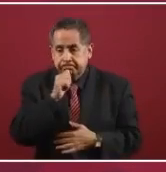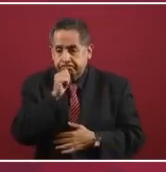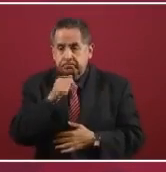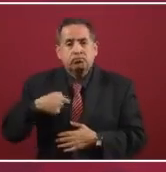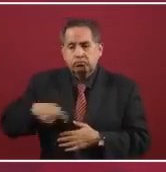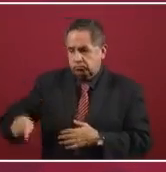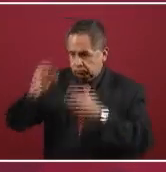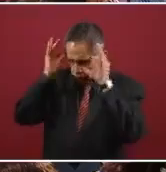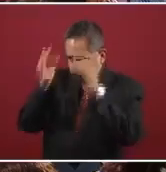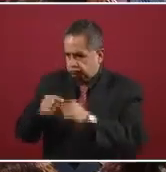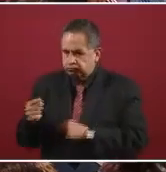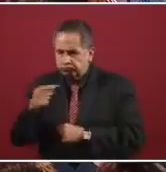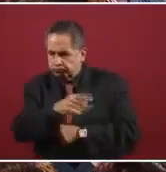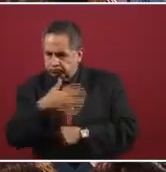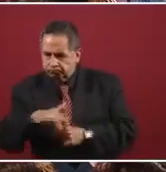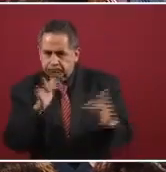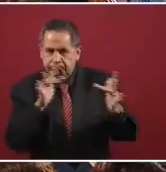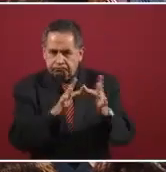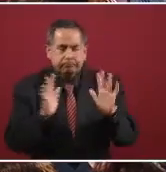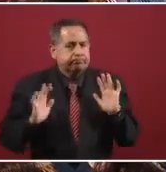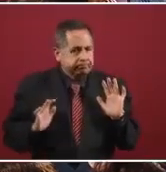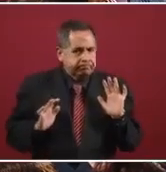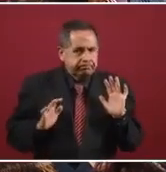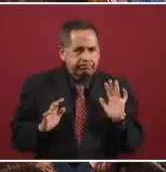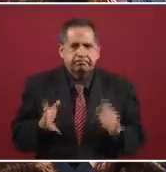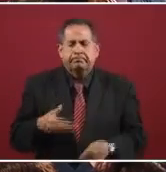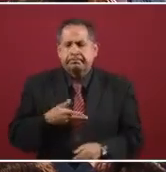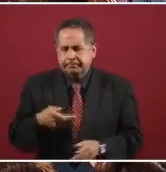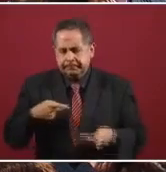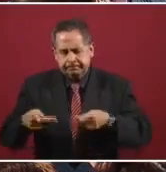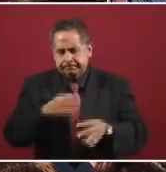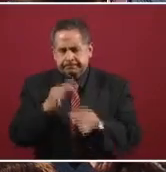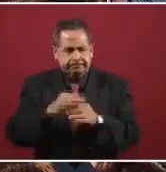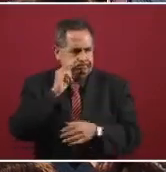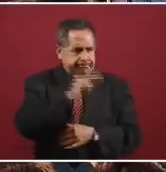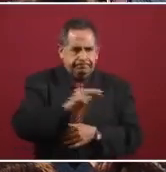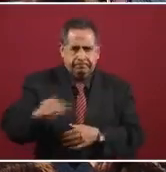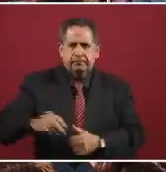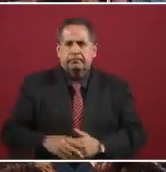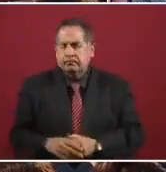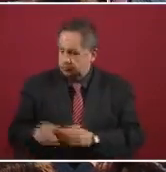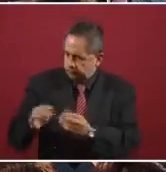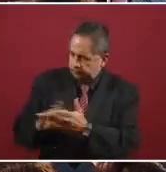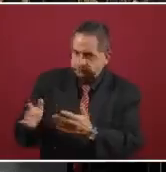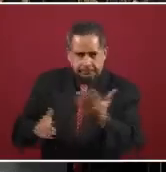a los cónsules. Pero ese es el universo total, ya lo tenemos perfectamente ubicado. Muchas gracias. A ti.